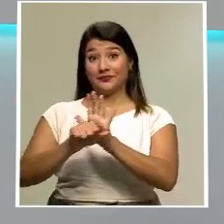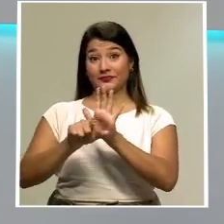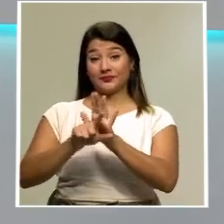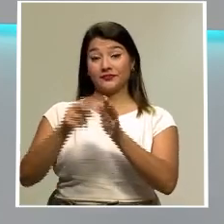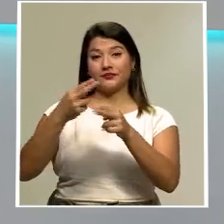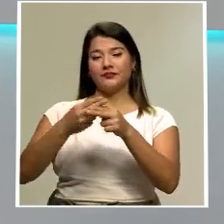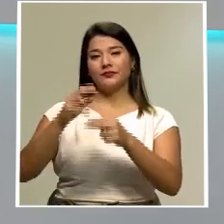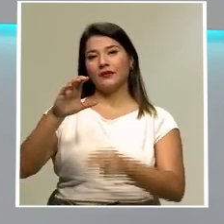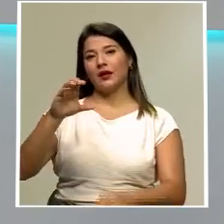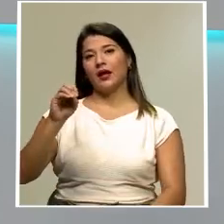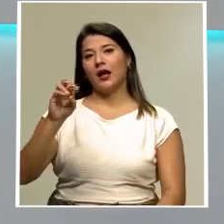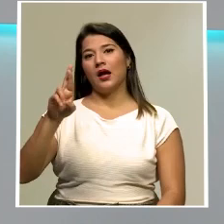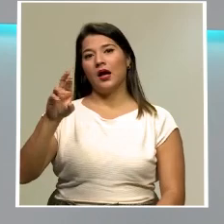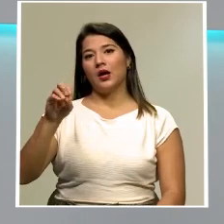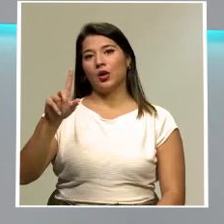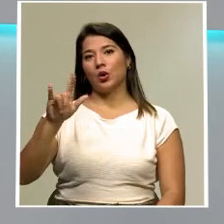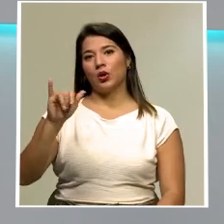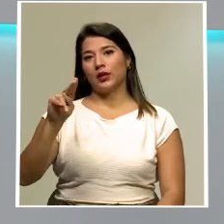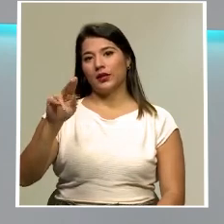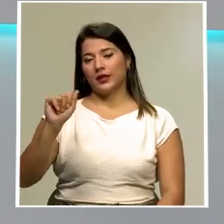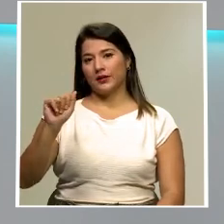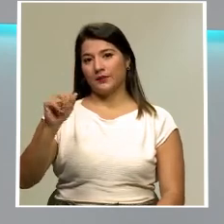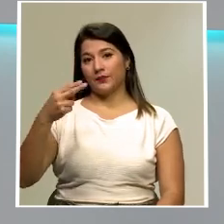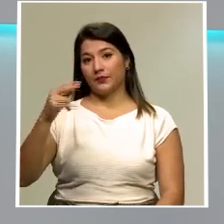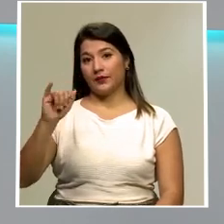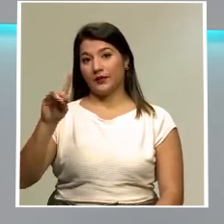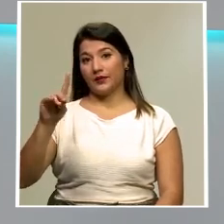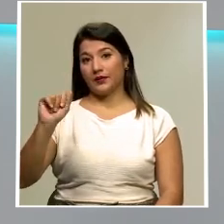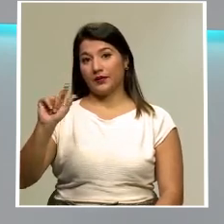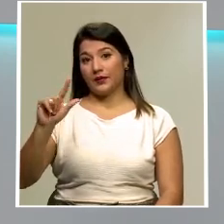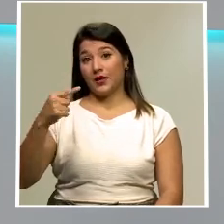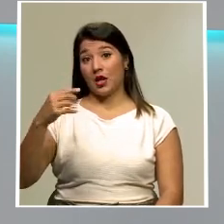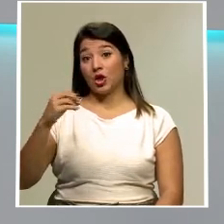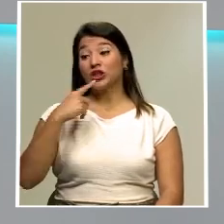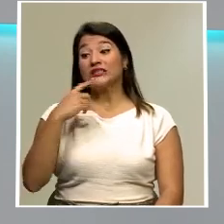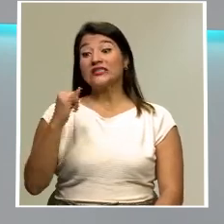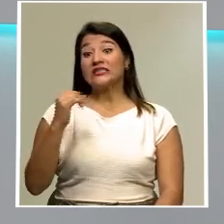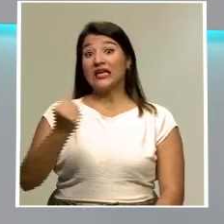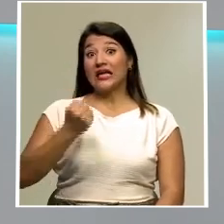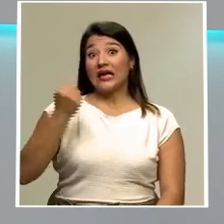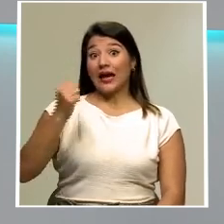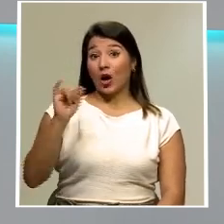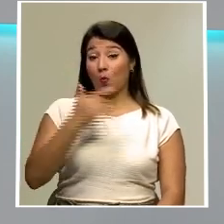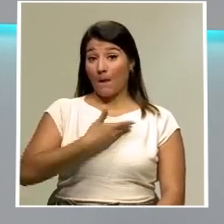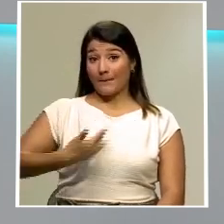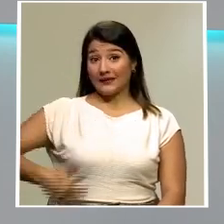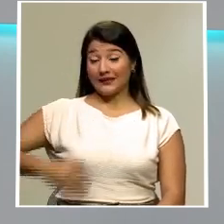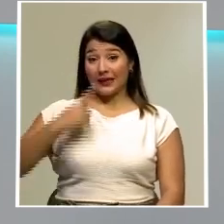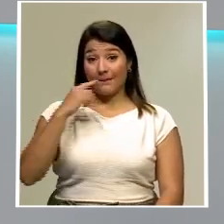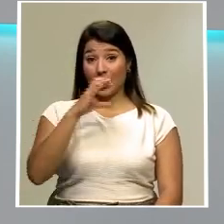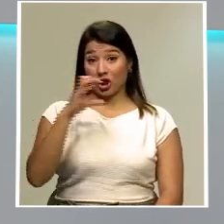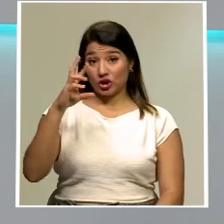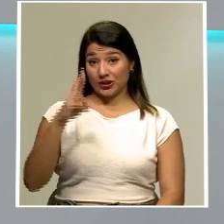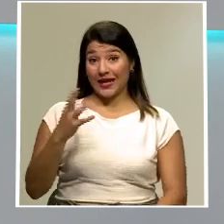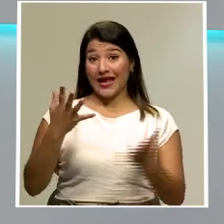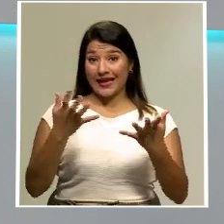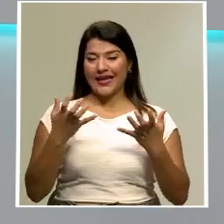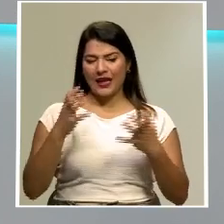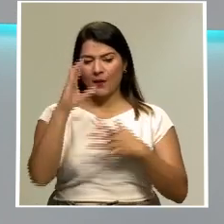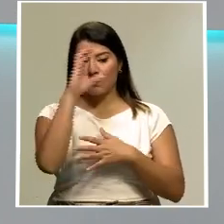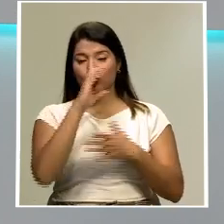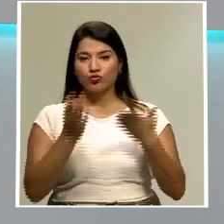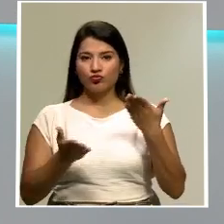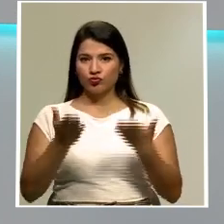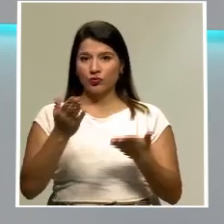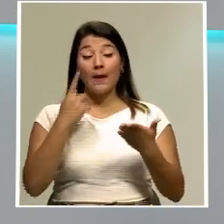Hidalgo, asegura que de llegar a ocupar la presidencia de la República buscaría un equilibrio para salir de la